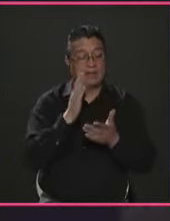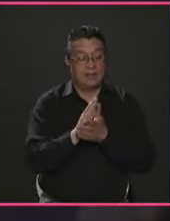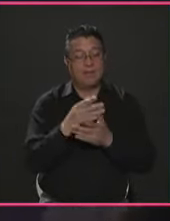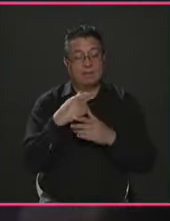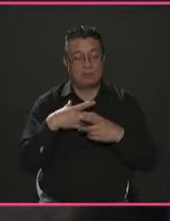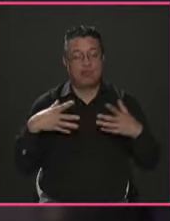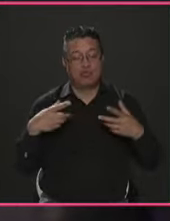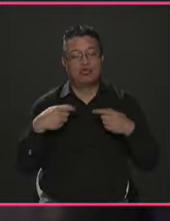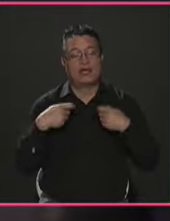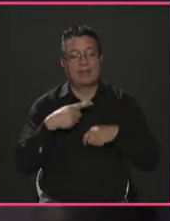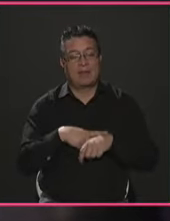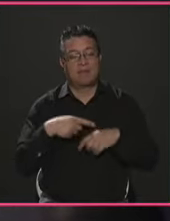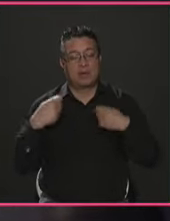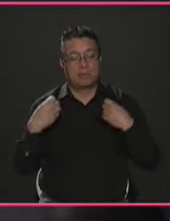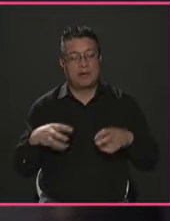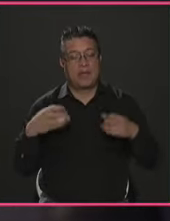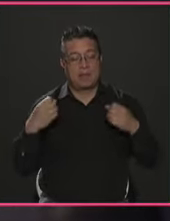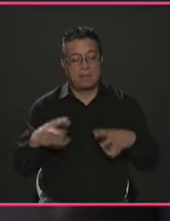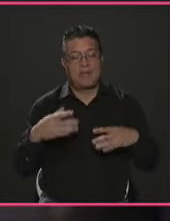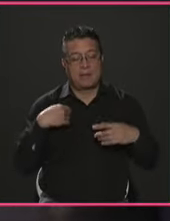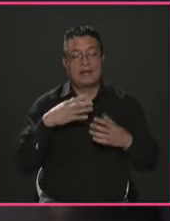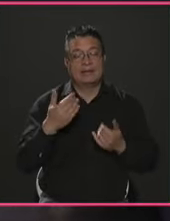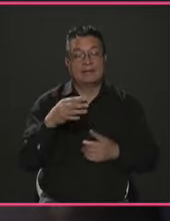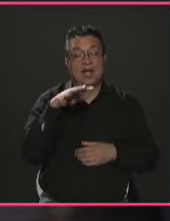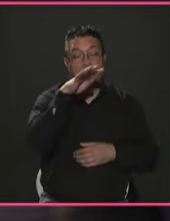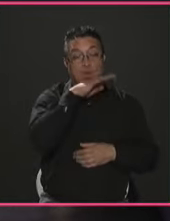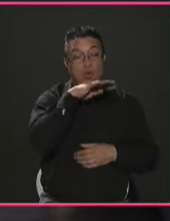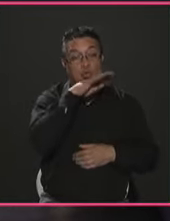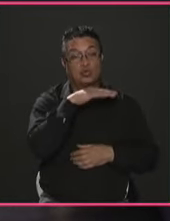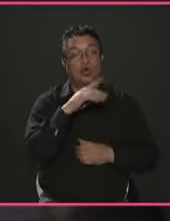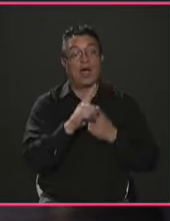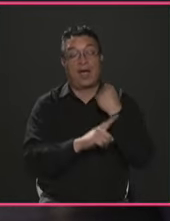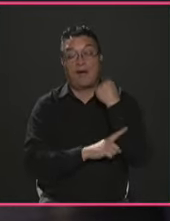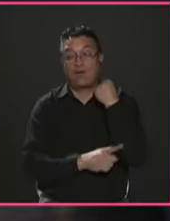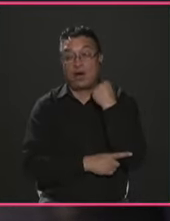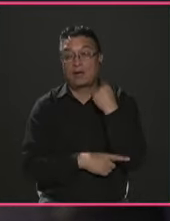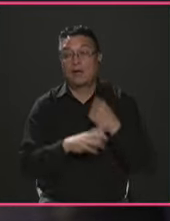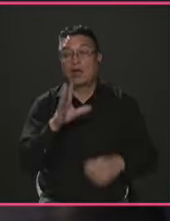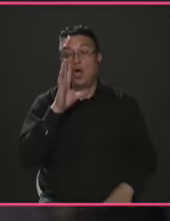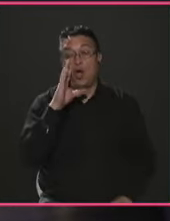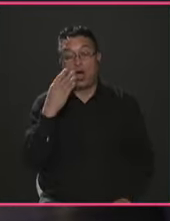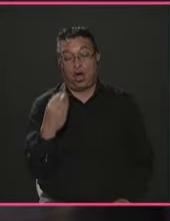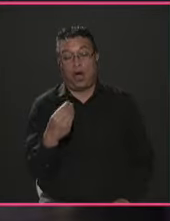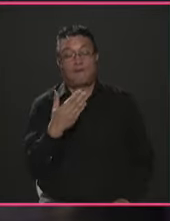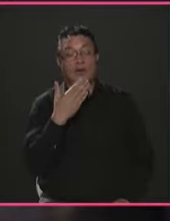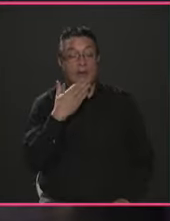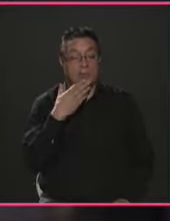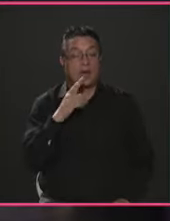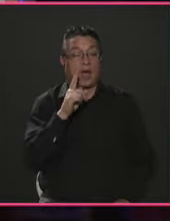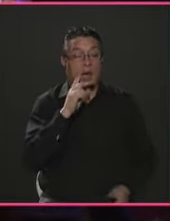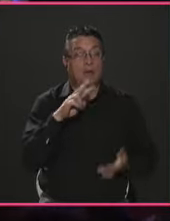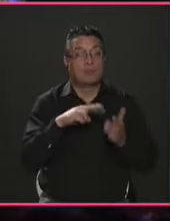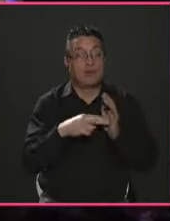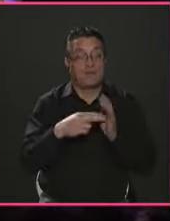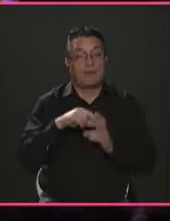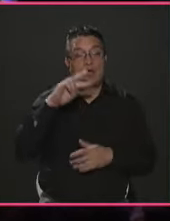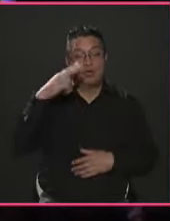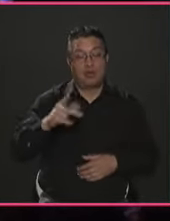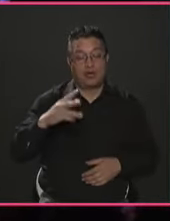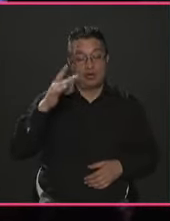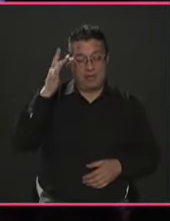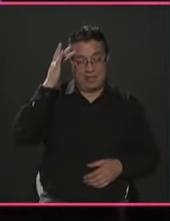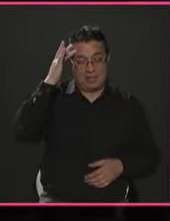también gasta mucho tiempo y necesitamos el uso de abogados Por supuesto que también hay problemas de la propiedad